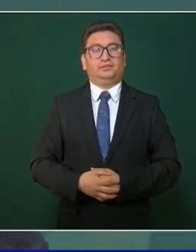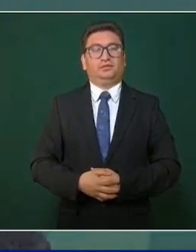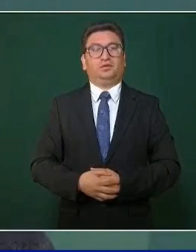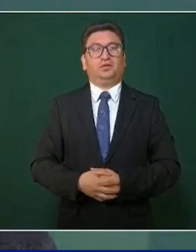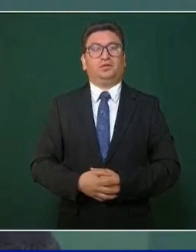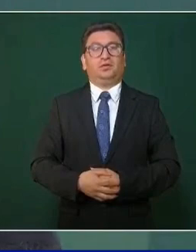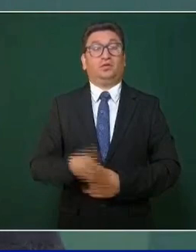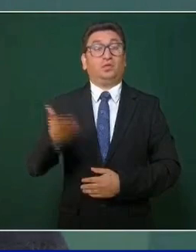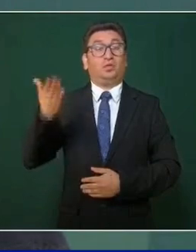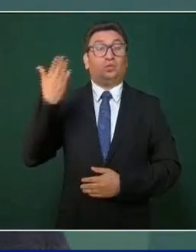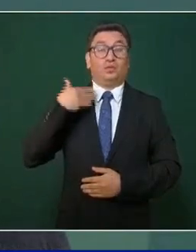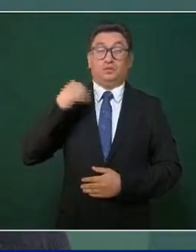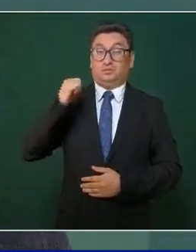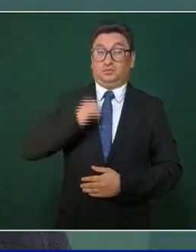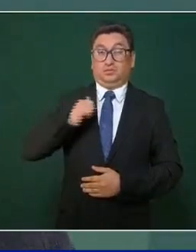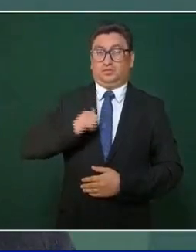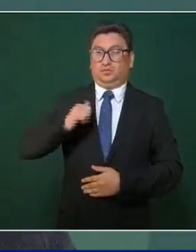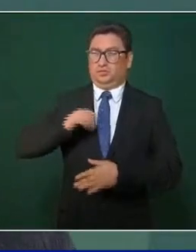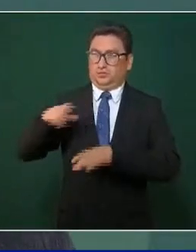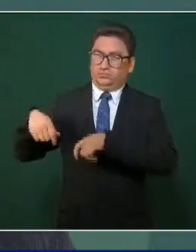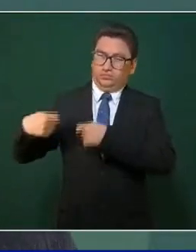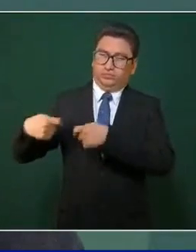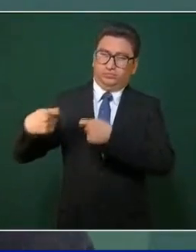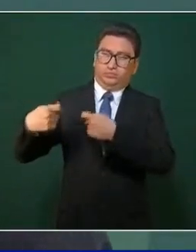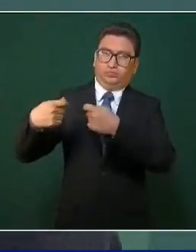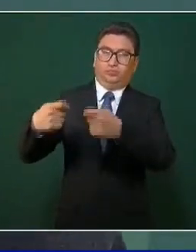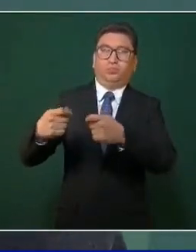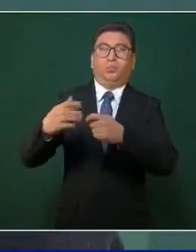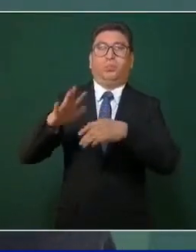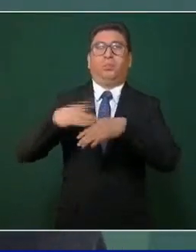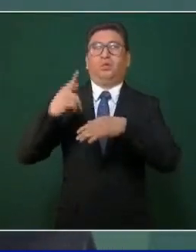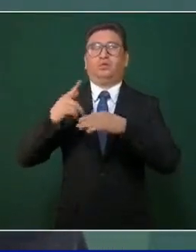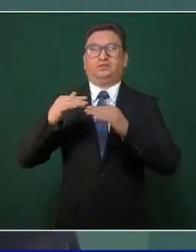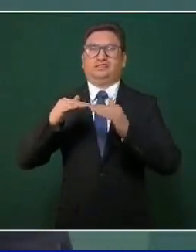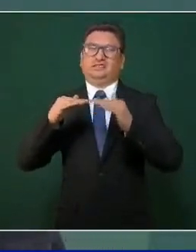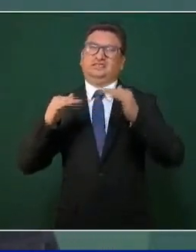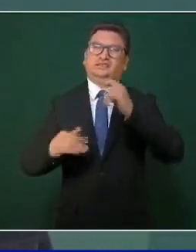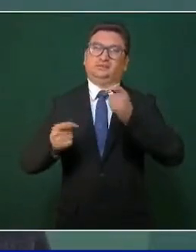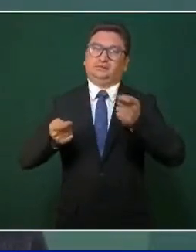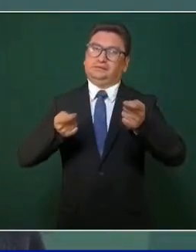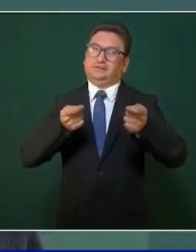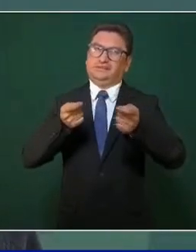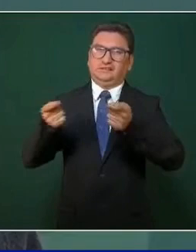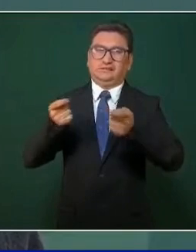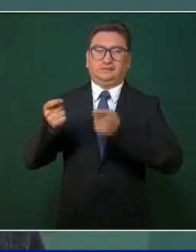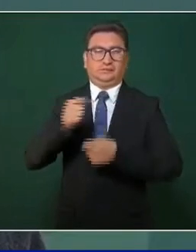que esa idea dominante, perversa,